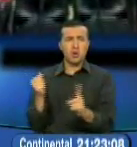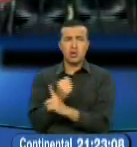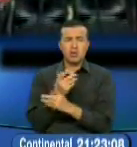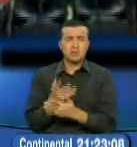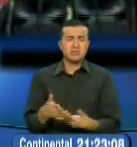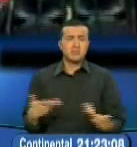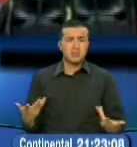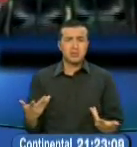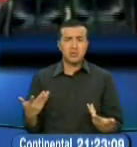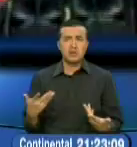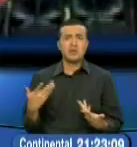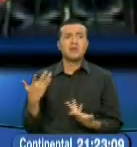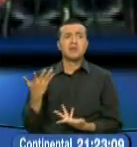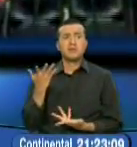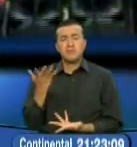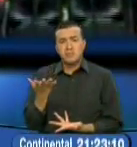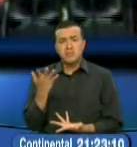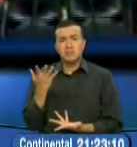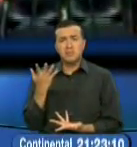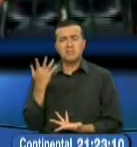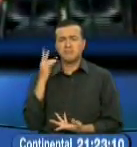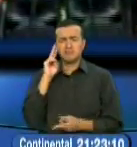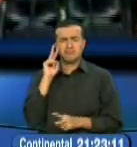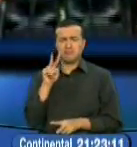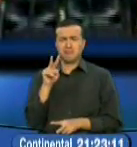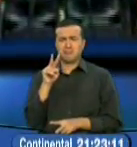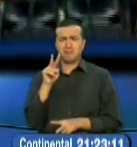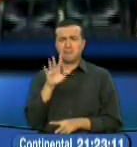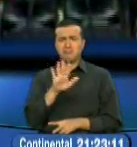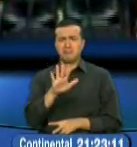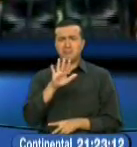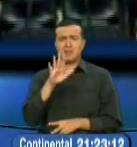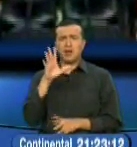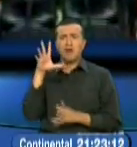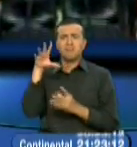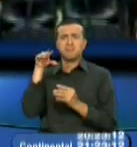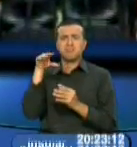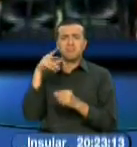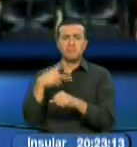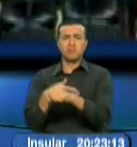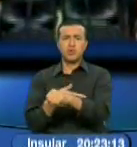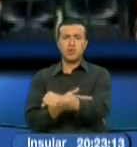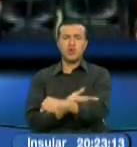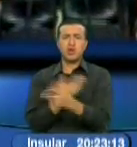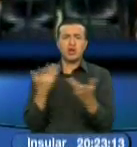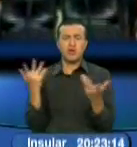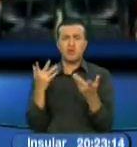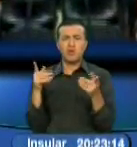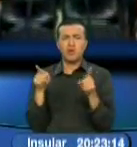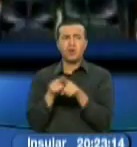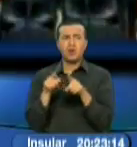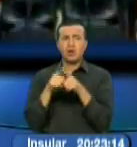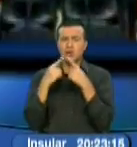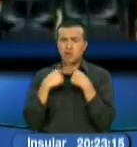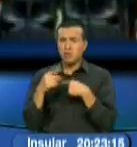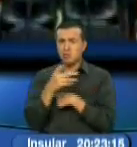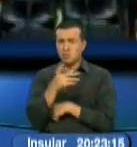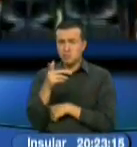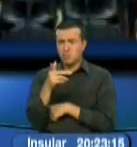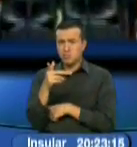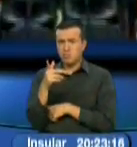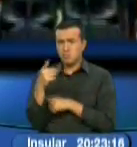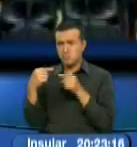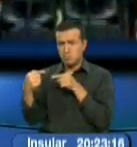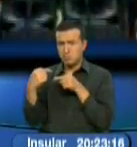además se utiliza pues una analogía con un peluche de un borrego, que es como ellos tratan a